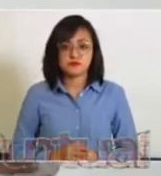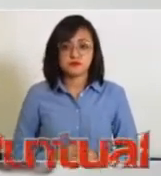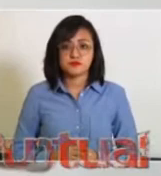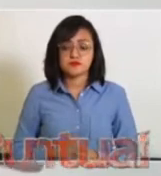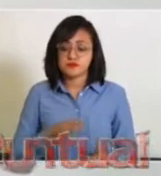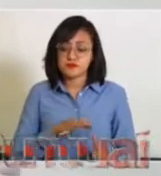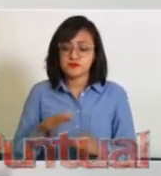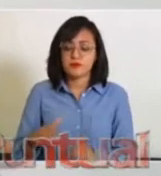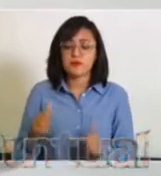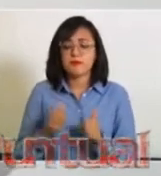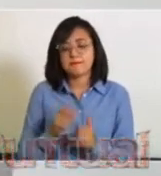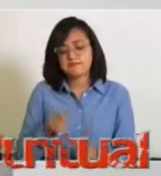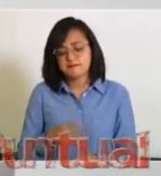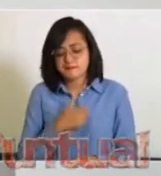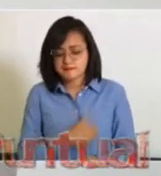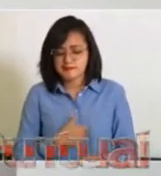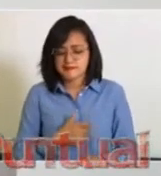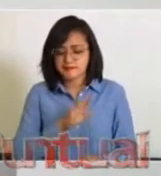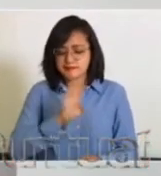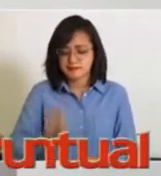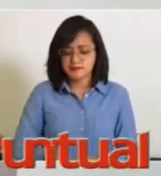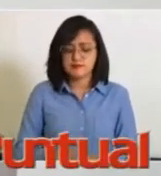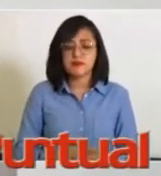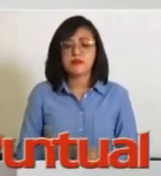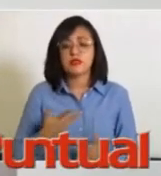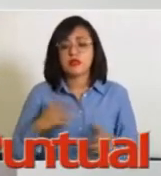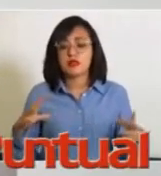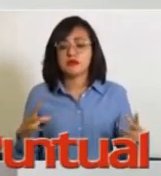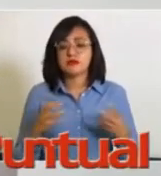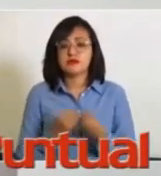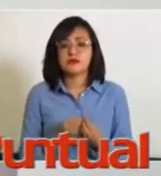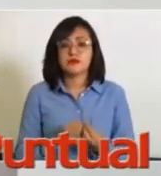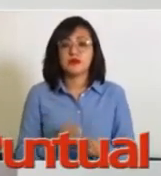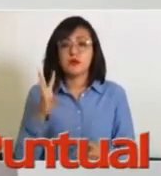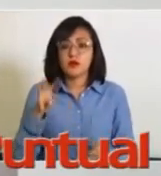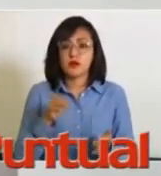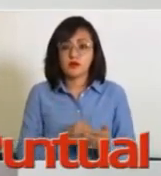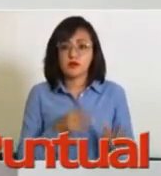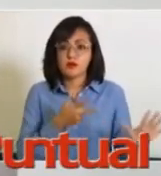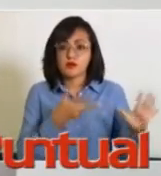En lo que respecta, lamentablemente, a las defunciones, tenemos un acumulado de